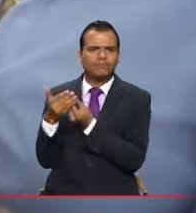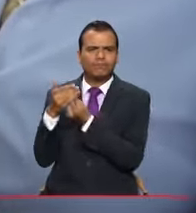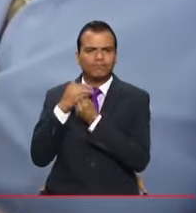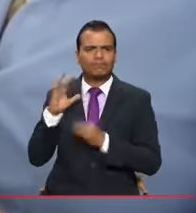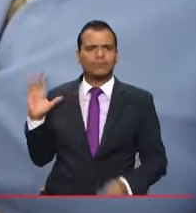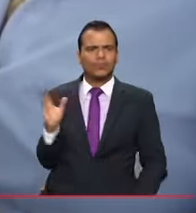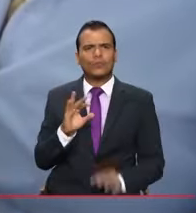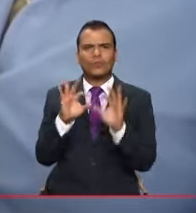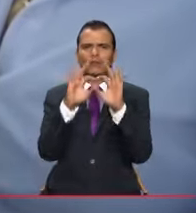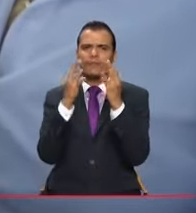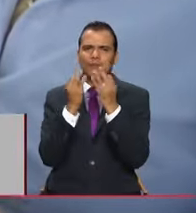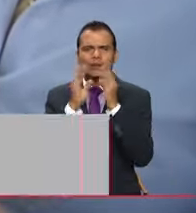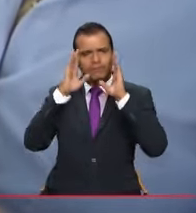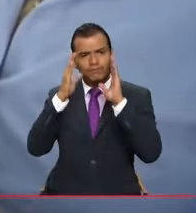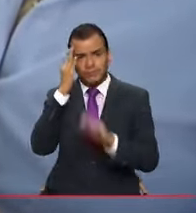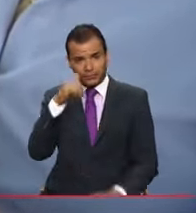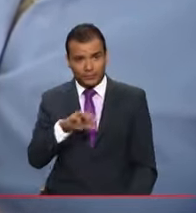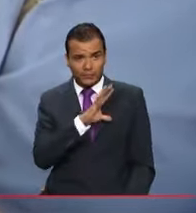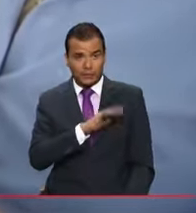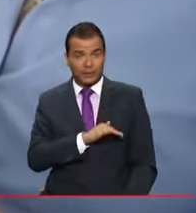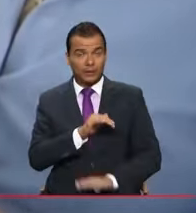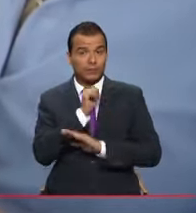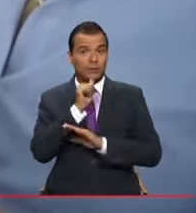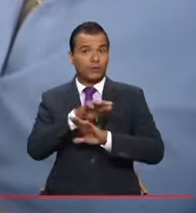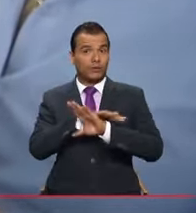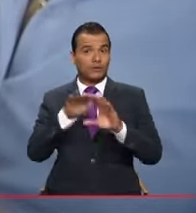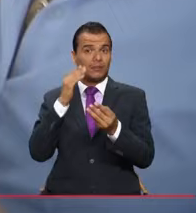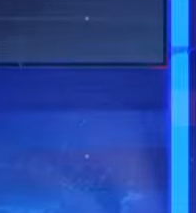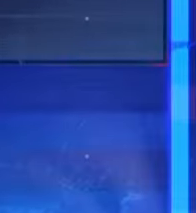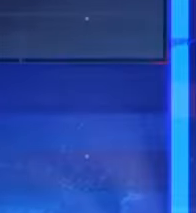familia. Cali es la ciudad más violenta contra la mujer